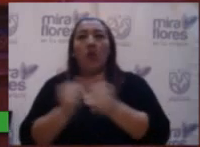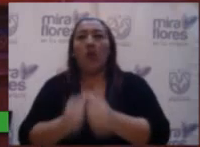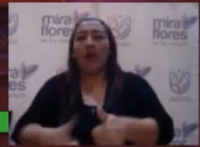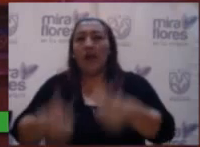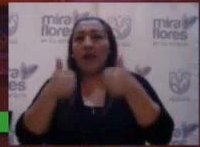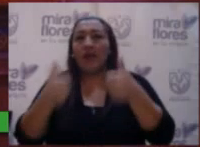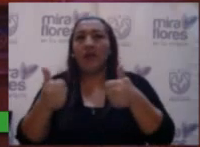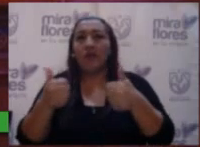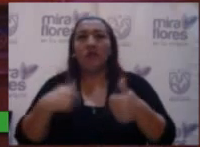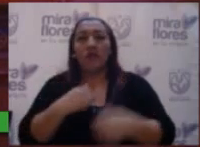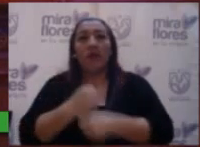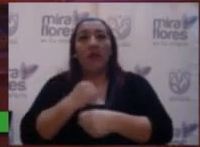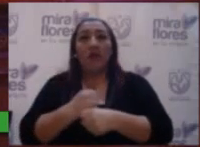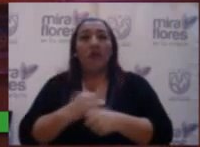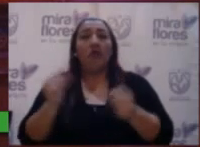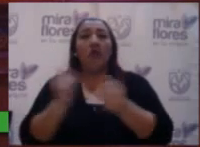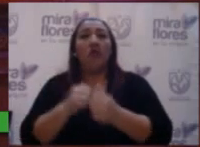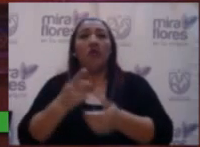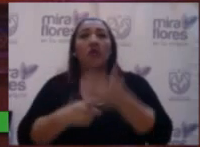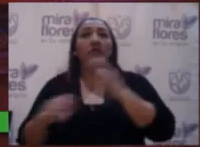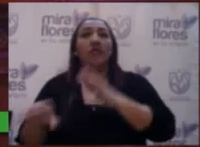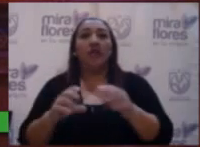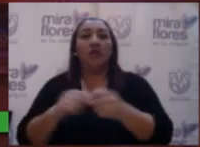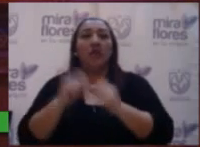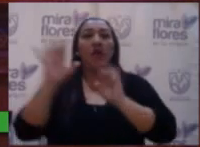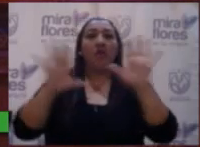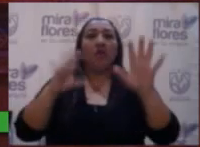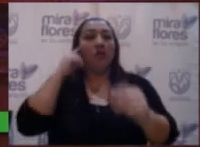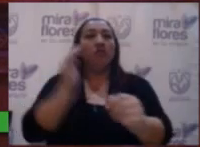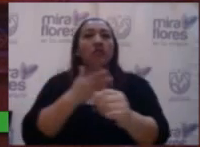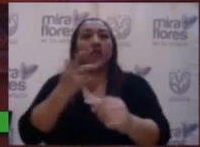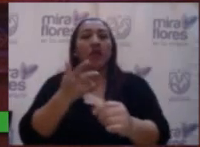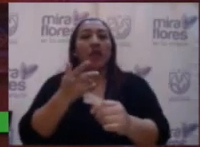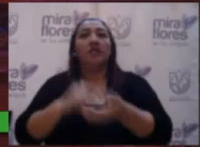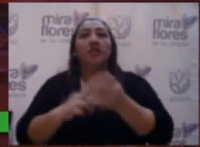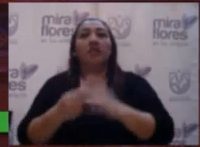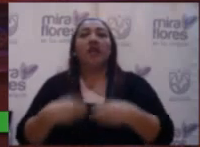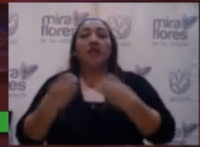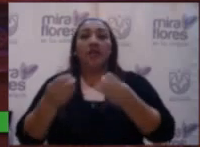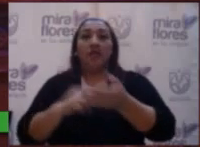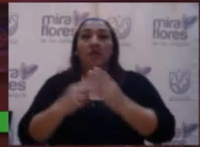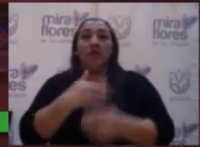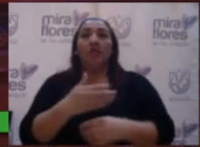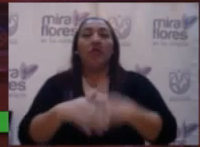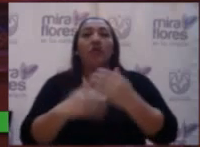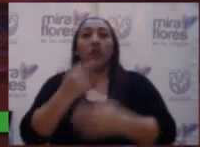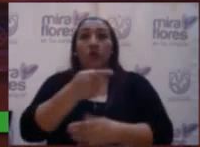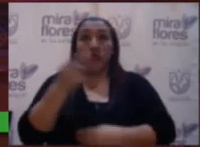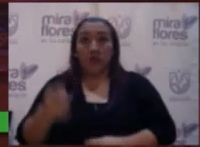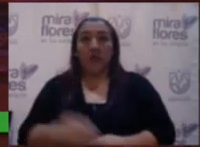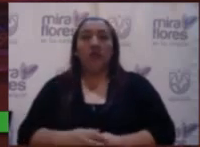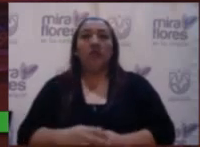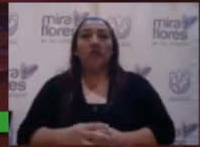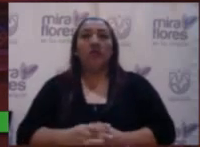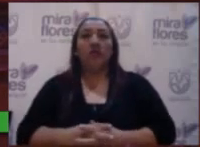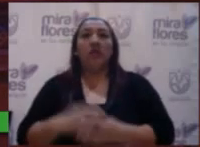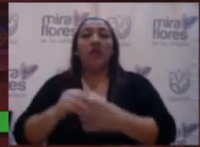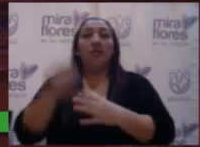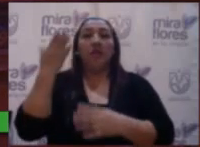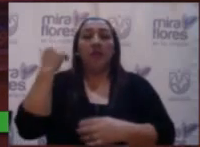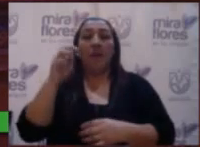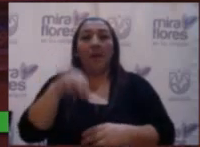en nuestras bodas de plata la realización del espectáculo musical serenata que a nuestro beneficio tuvo usted la generosidad de auspiciar el